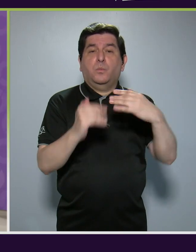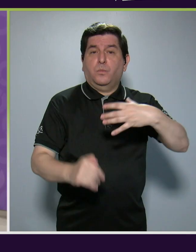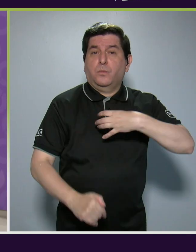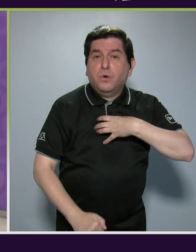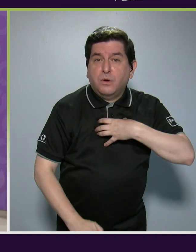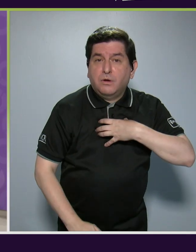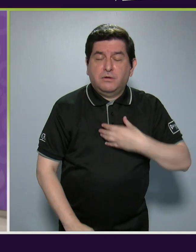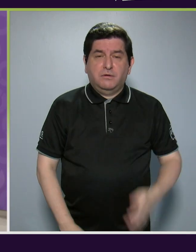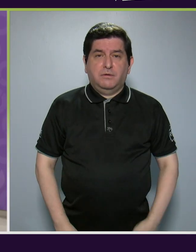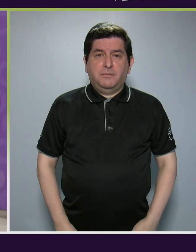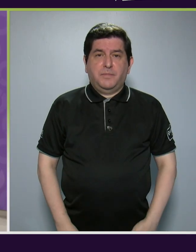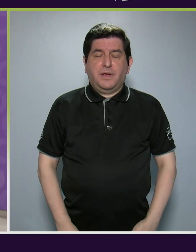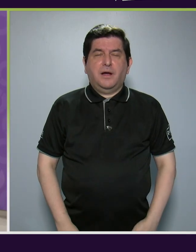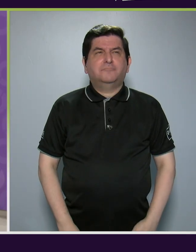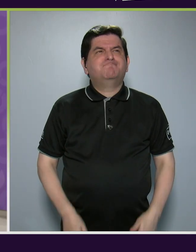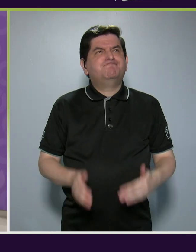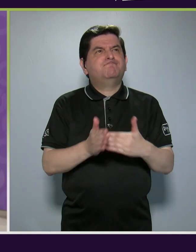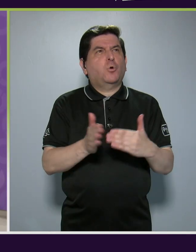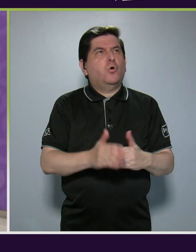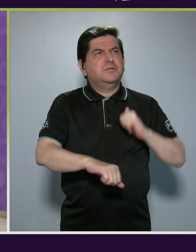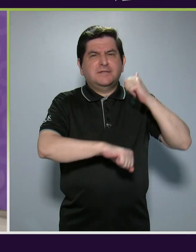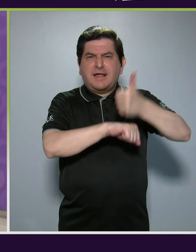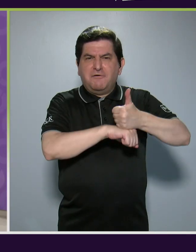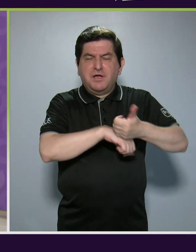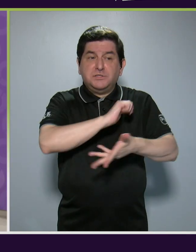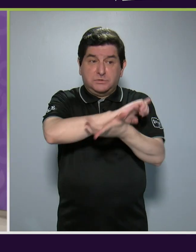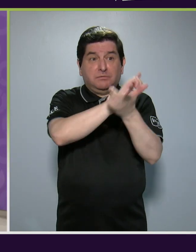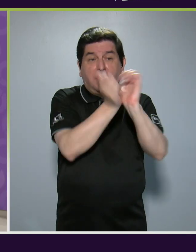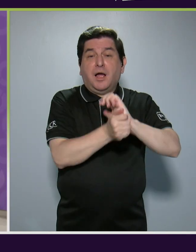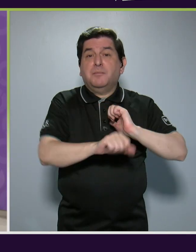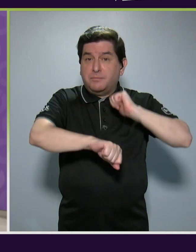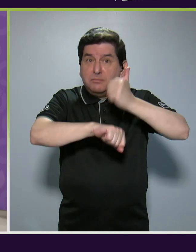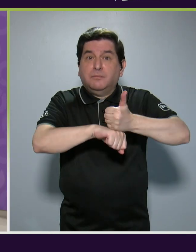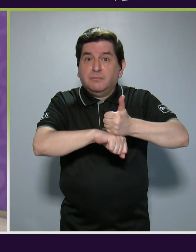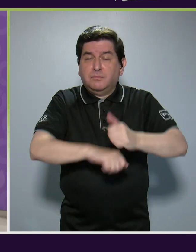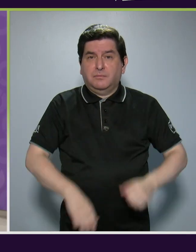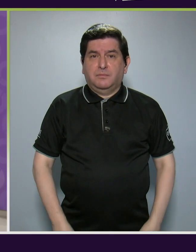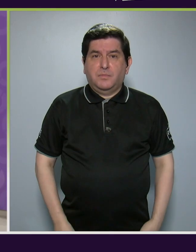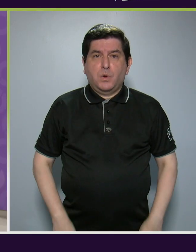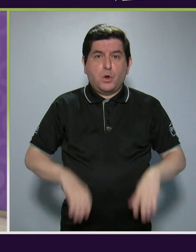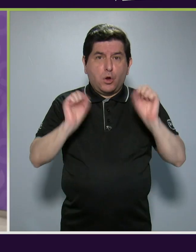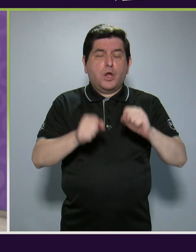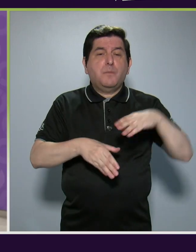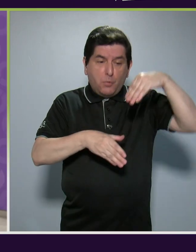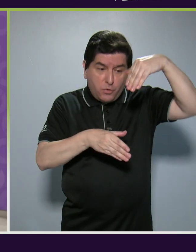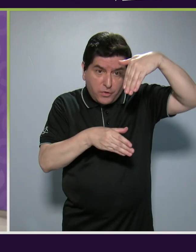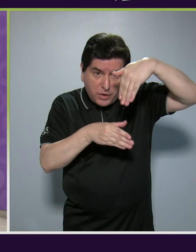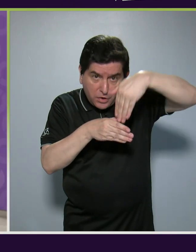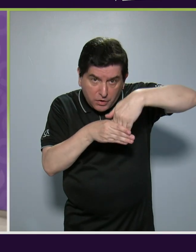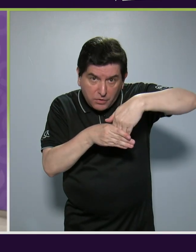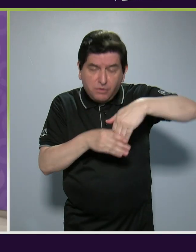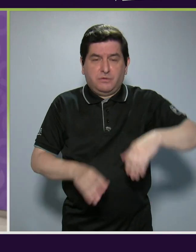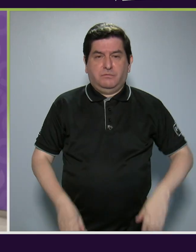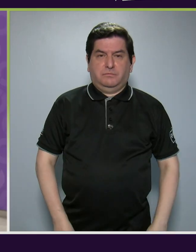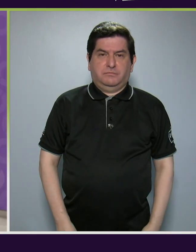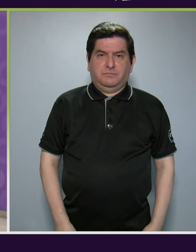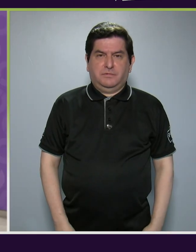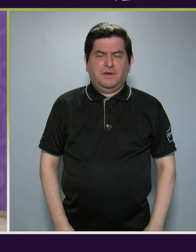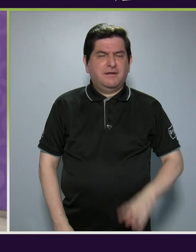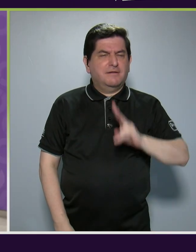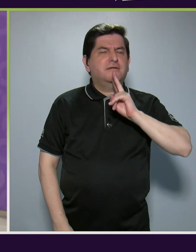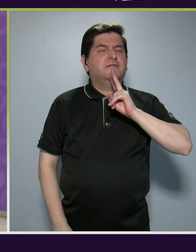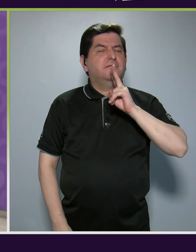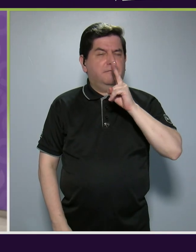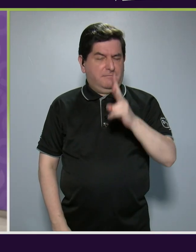poder replantearlo, poder transformarlo y tomarlo en cuenta, como decís, y